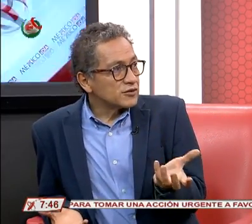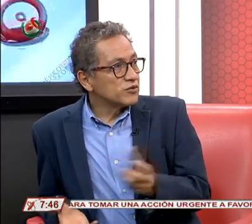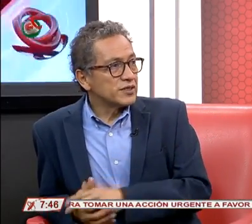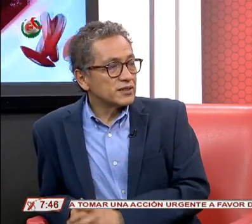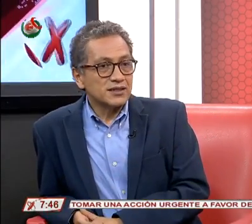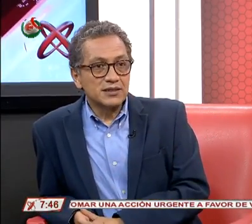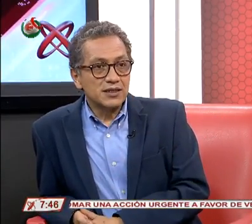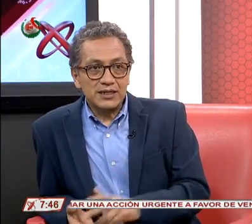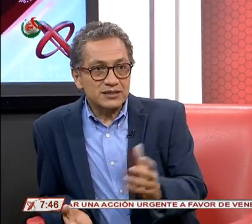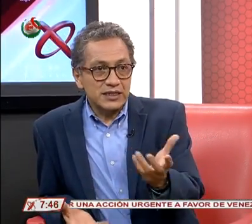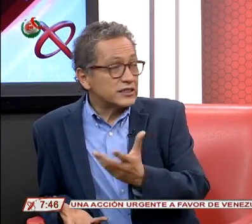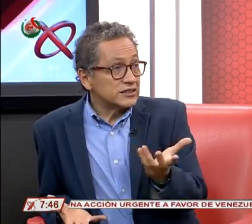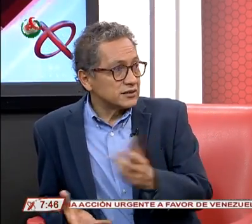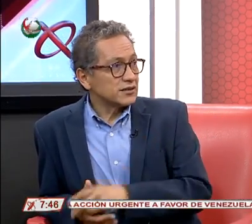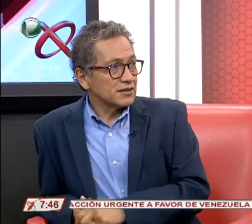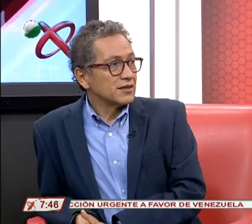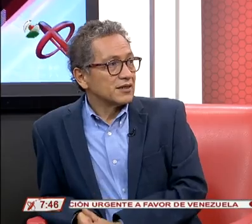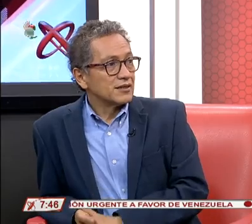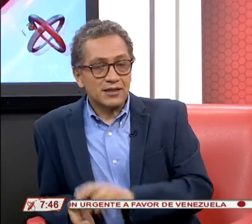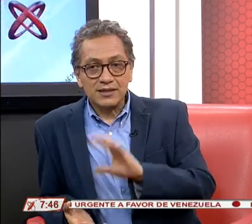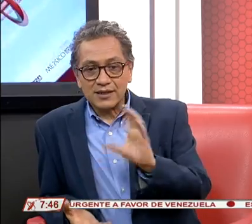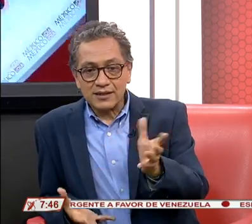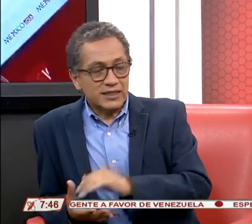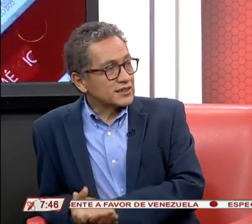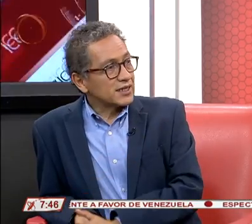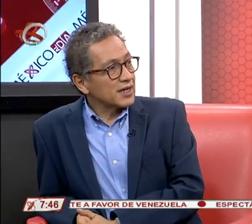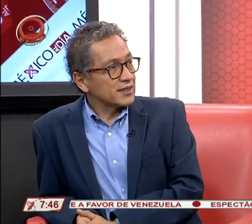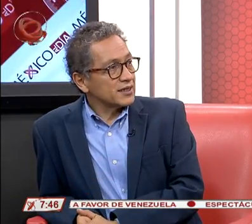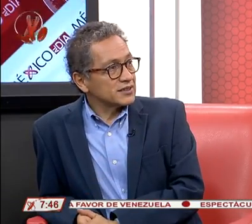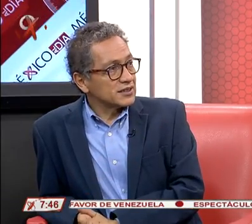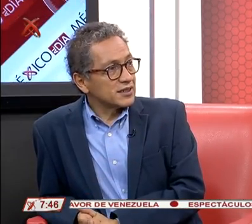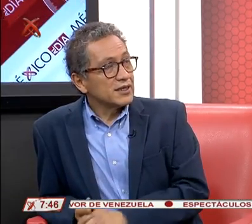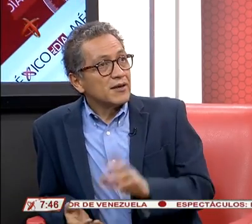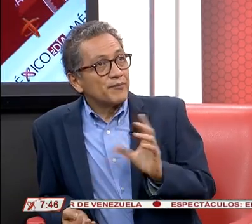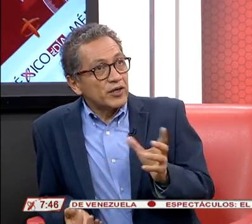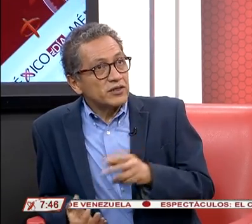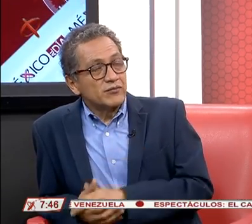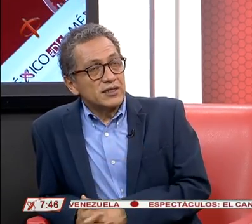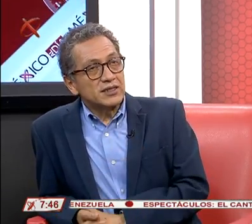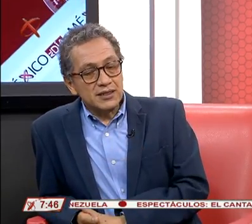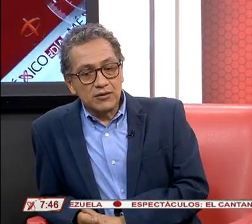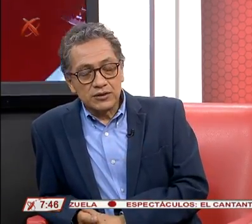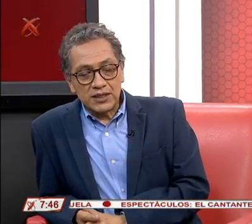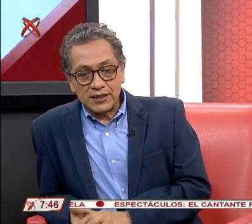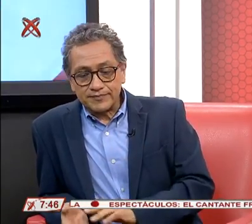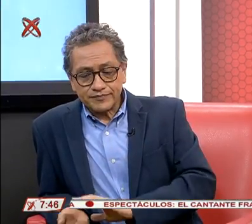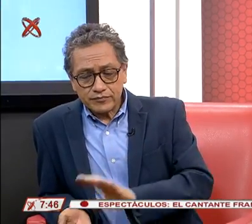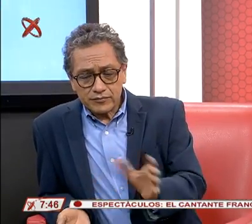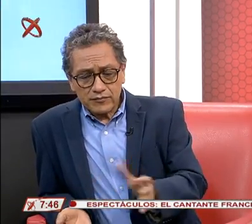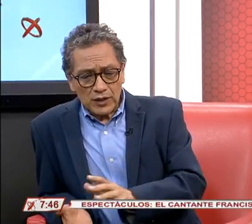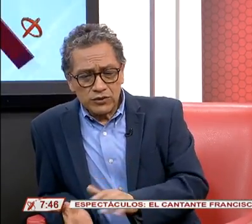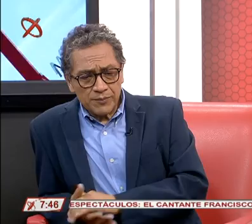en la lectura inmediata que tienen, que es el chiste, la gracejada, etcétera, pero también tiene